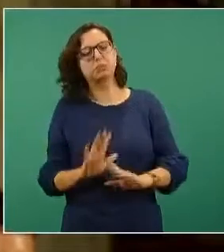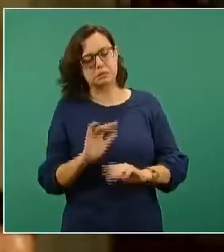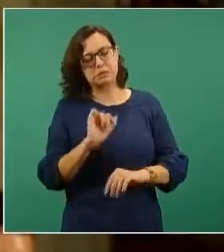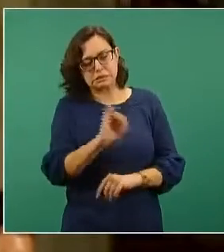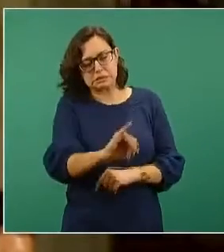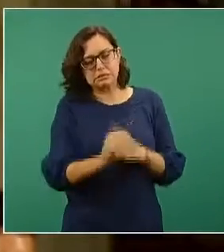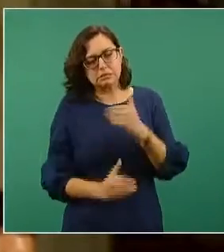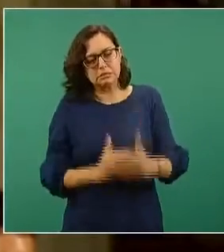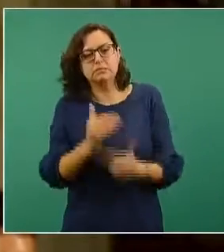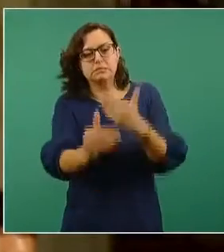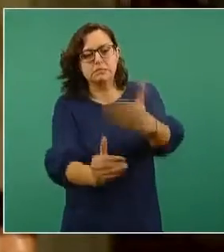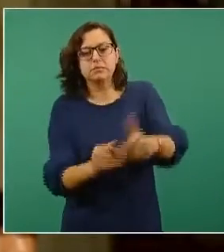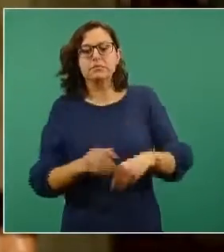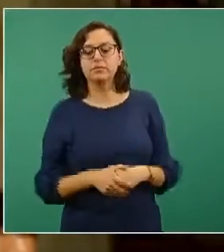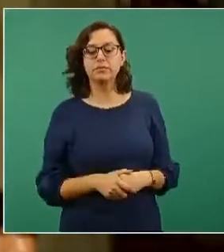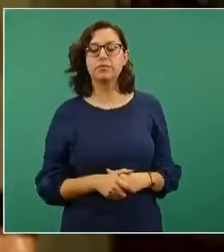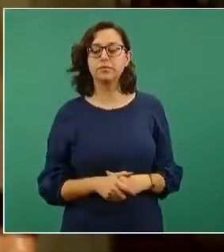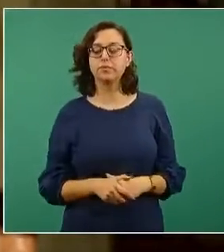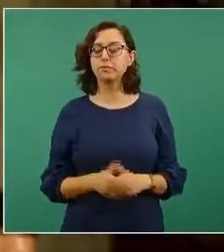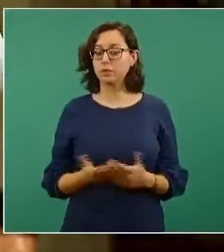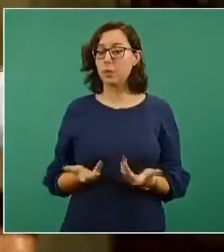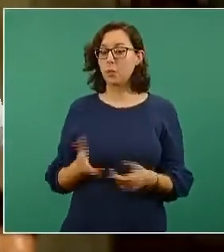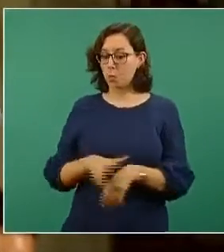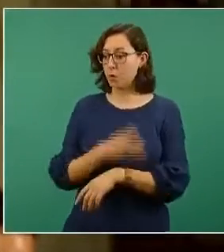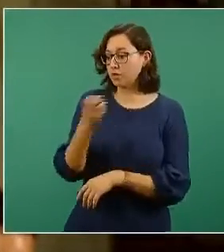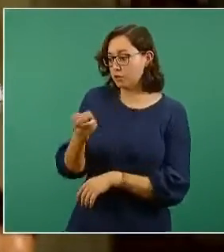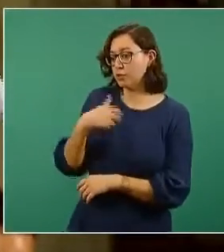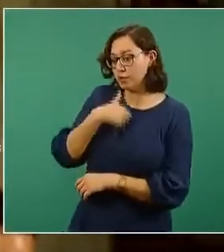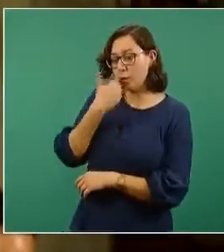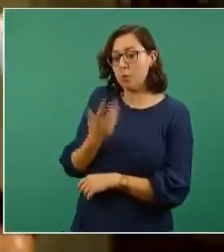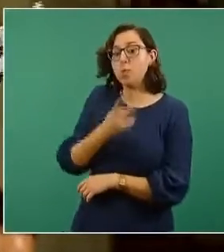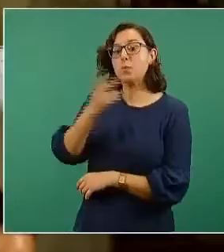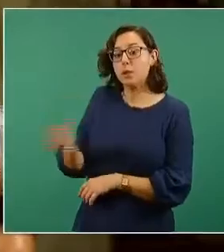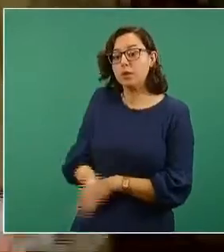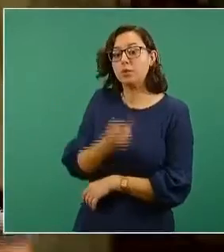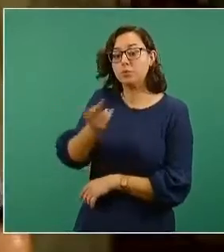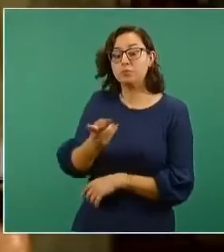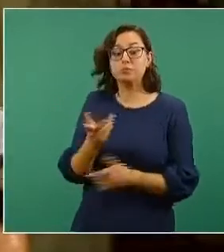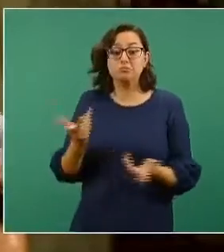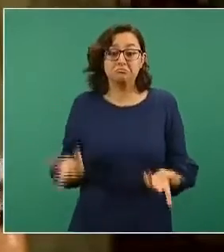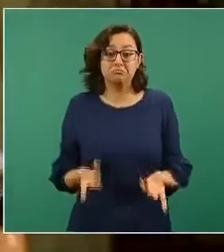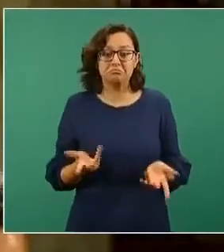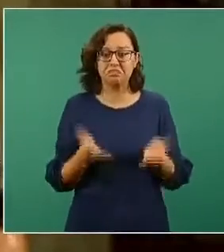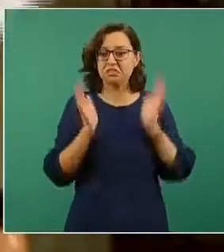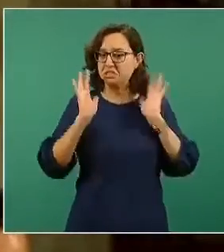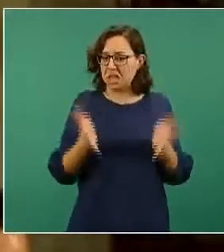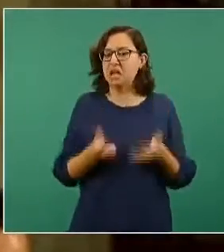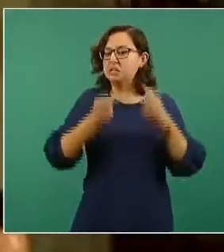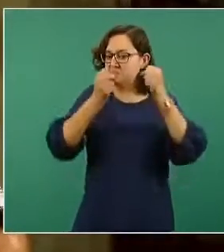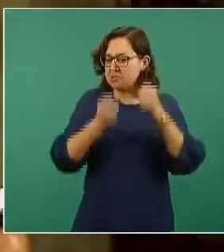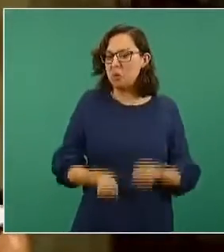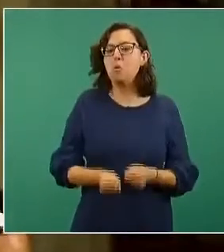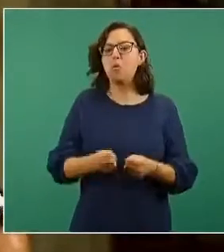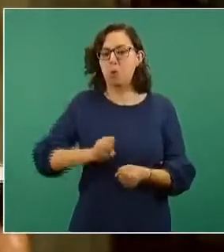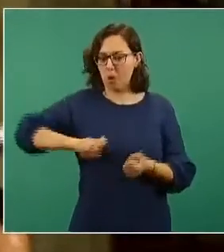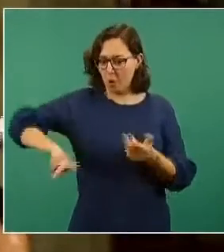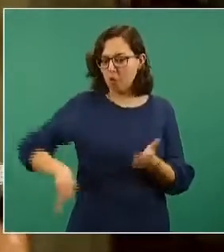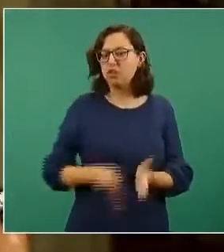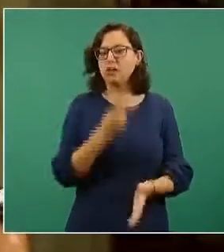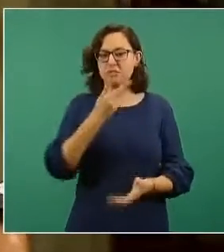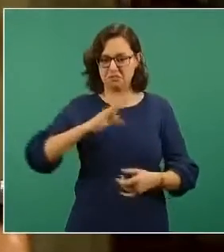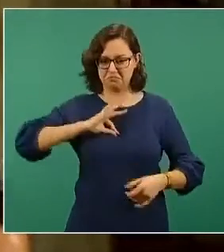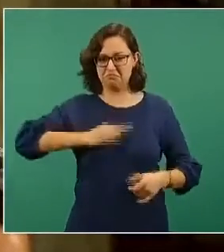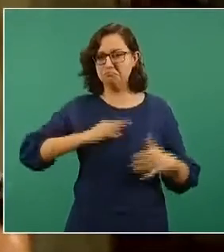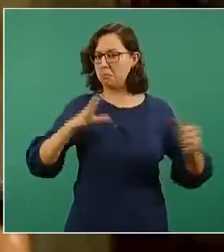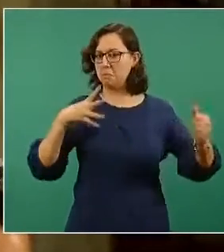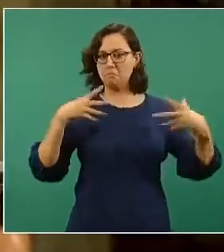preguntarle es que si ya queda claro que viene una tercera ola, porque es el comportamiento epidémico normal, así es